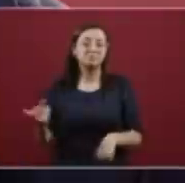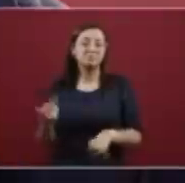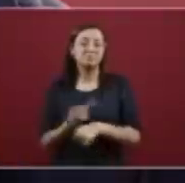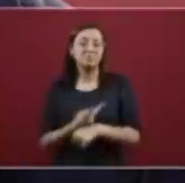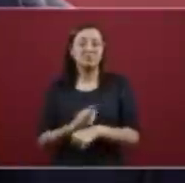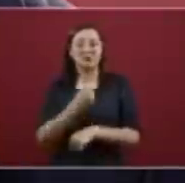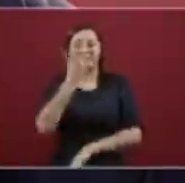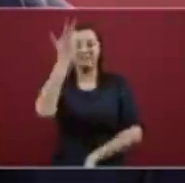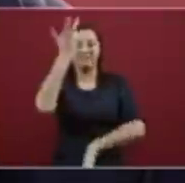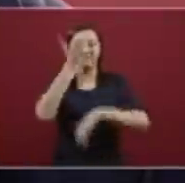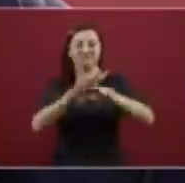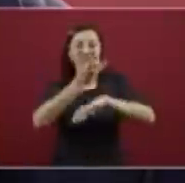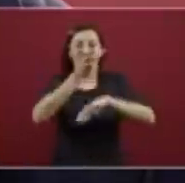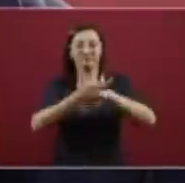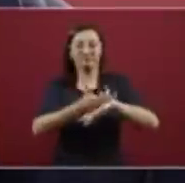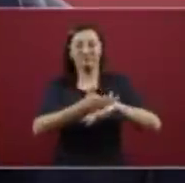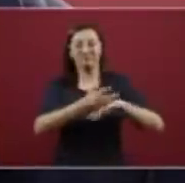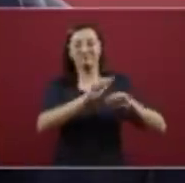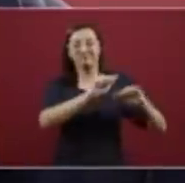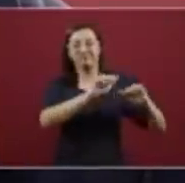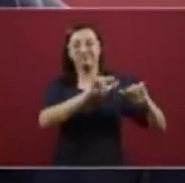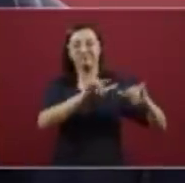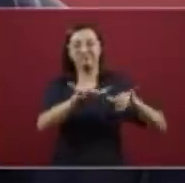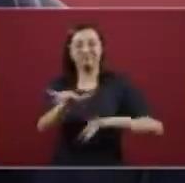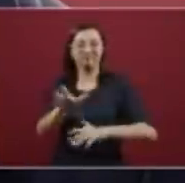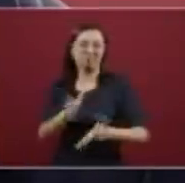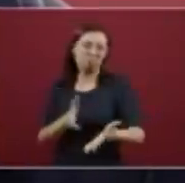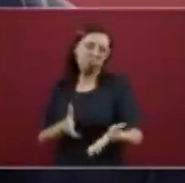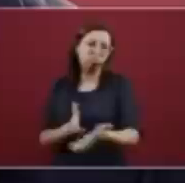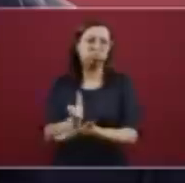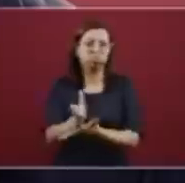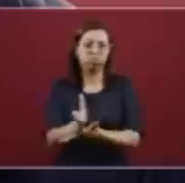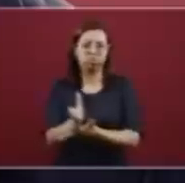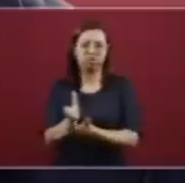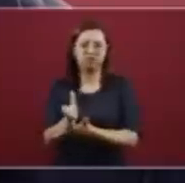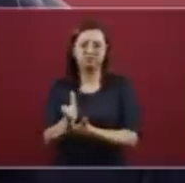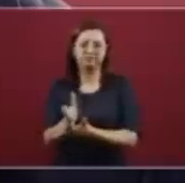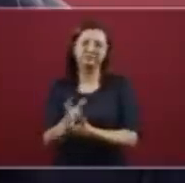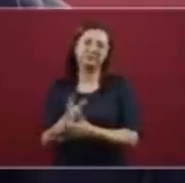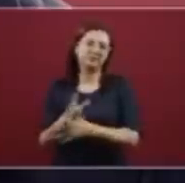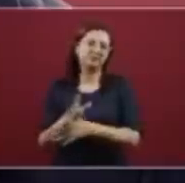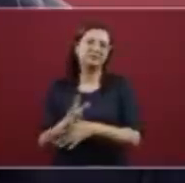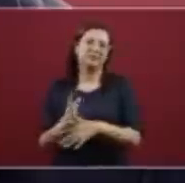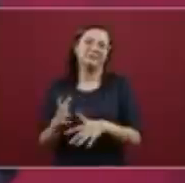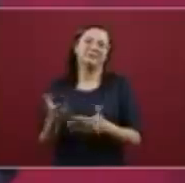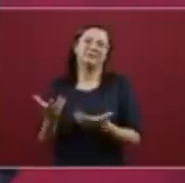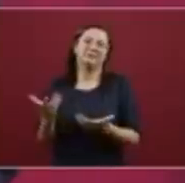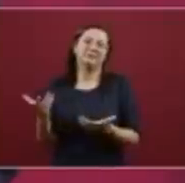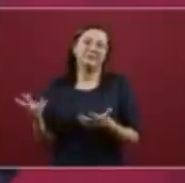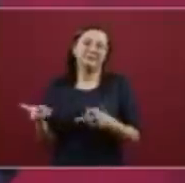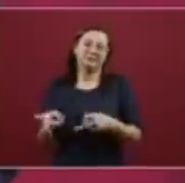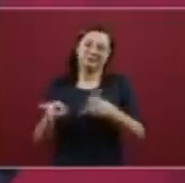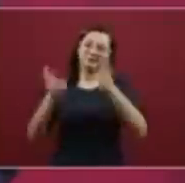estadounidense y el gran zarpazo se consuma en